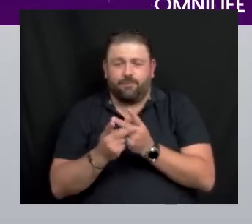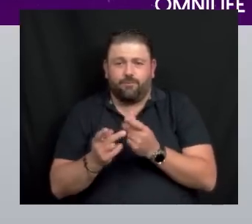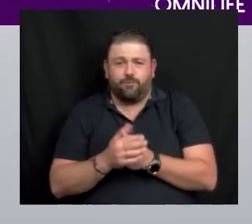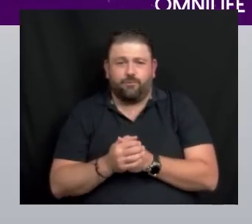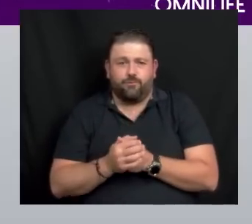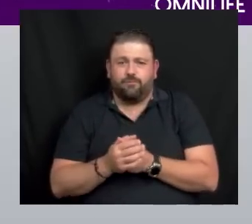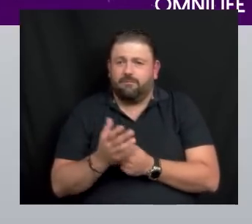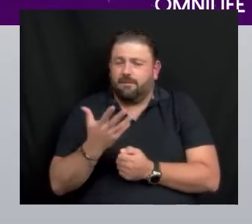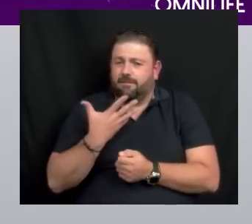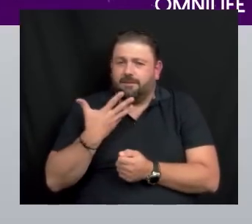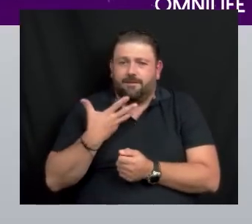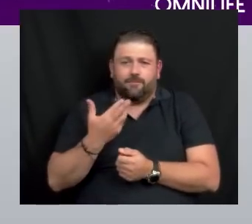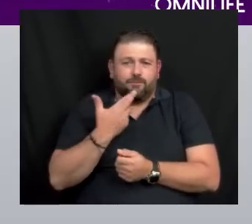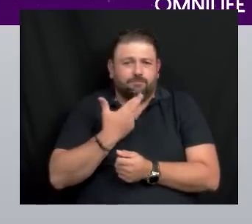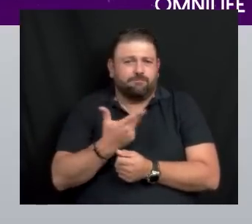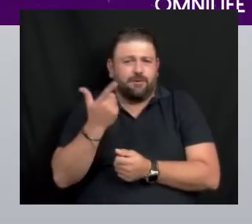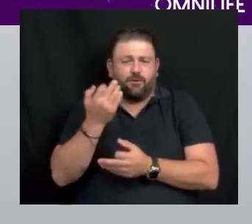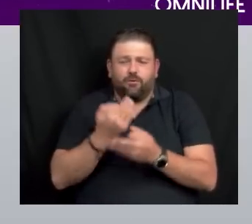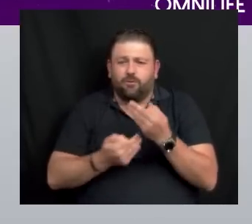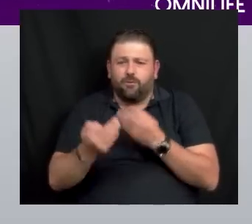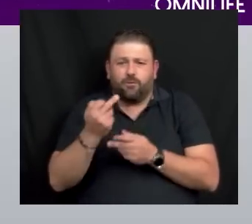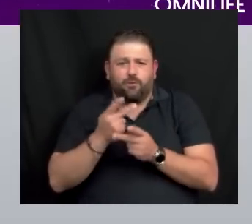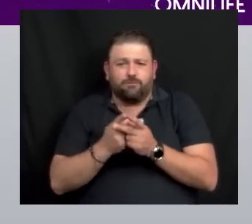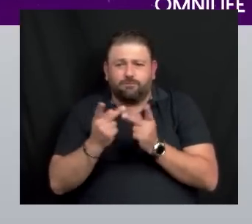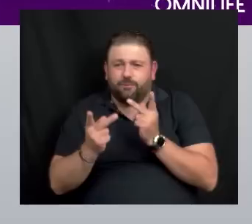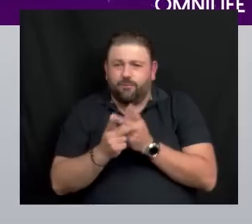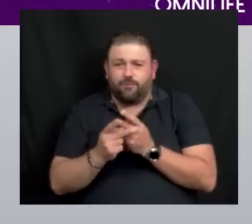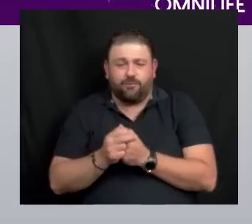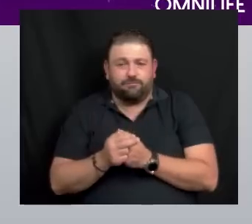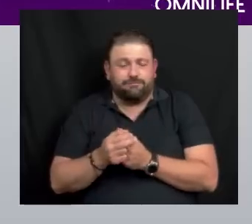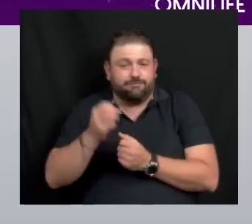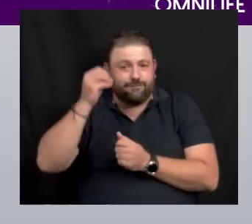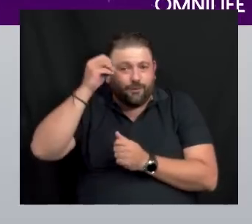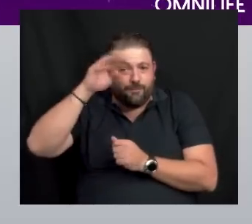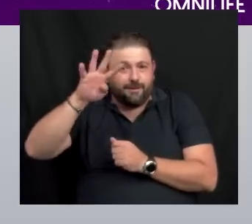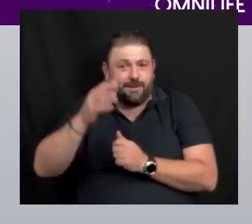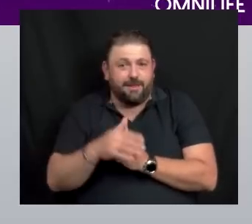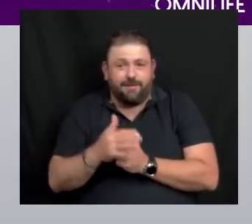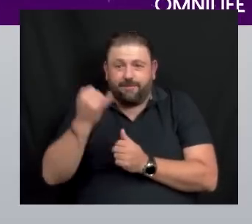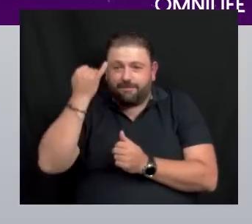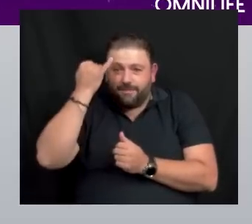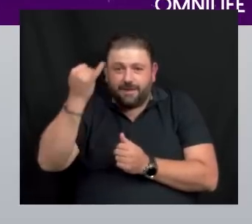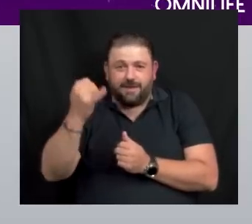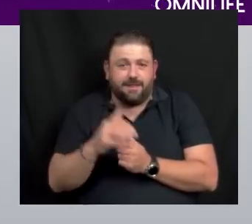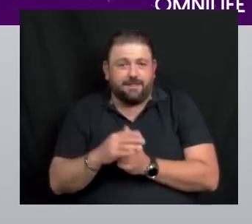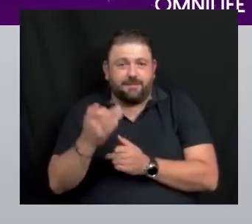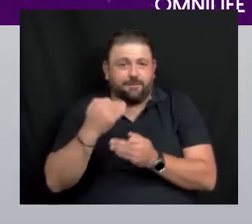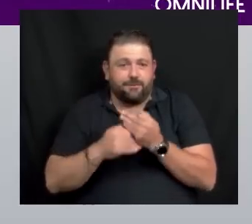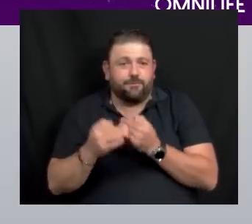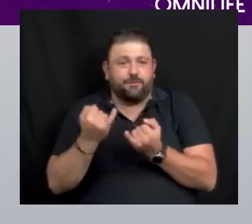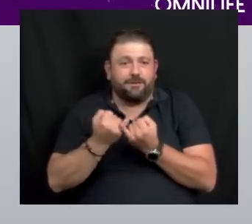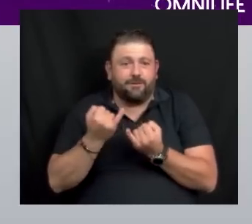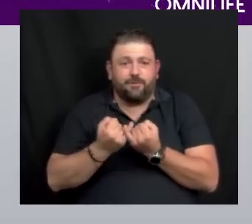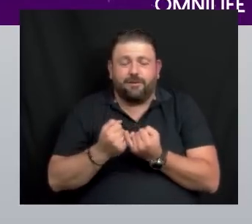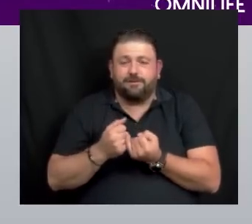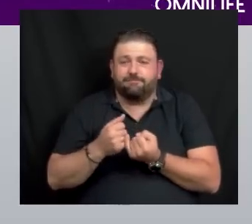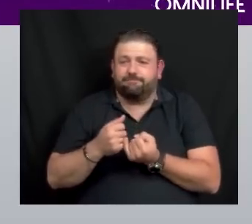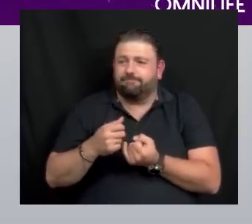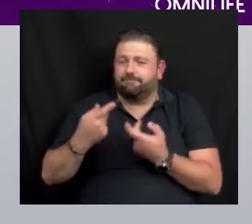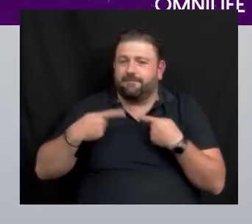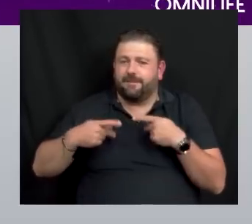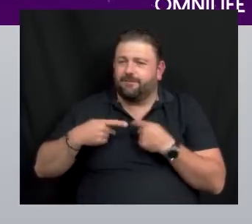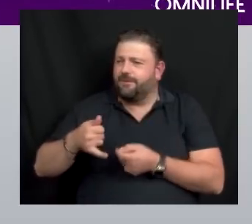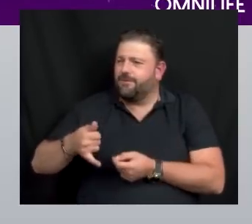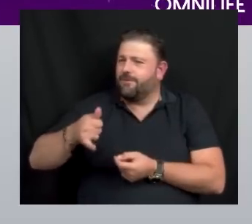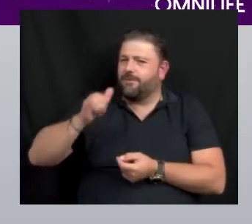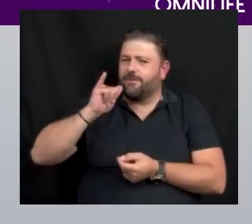también tenemos la mejor herramienta en el producto OmniLife. Imagínate, ayer yo estaba tomándome un IQ y